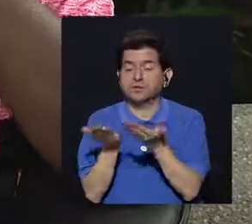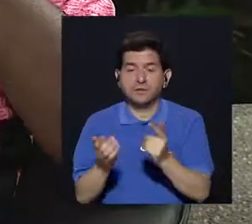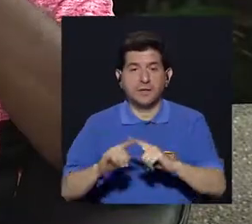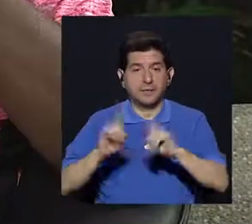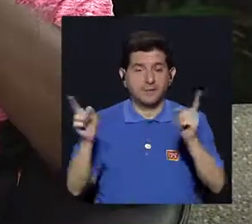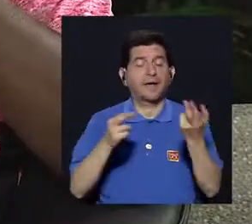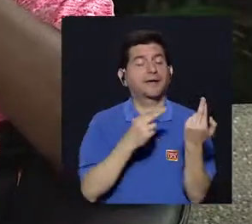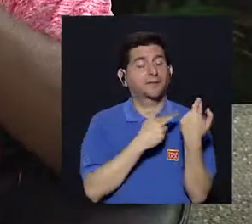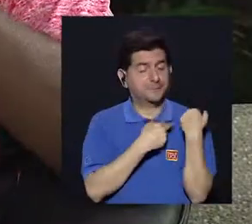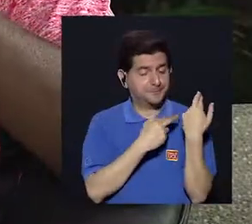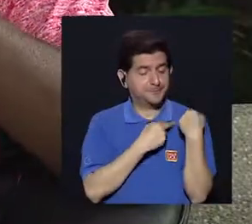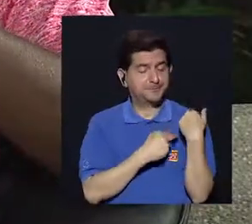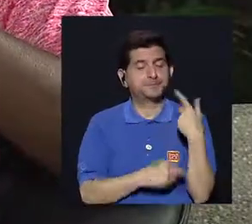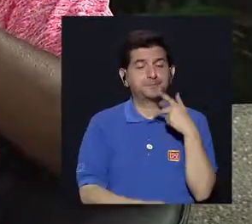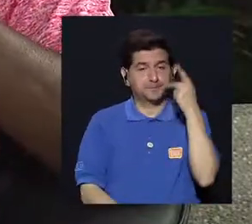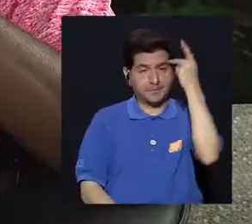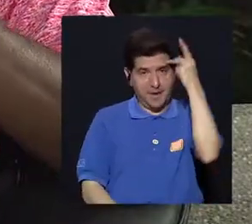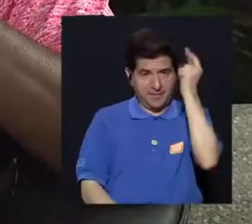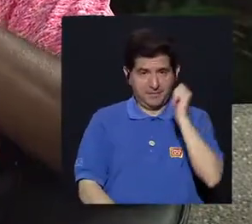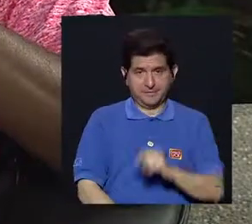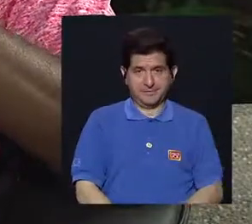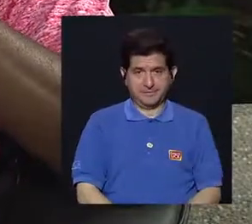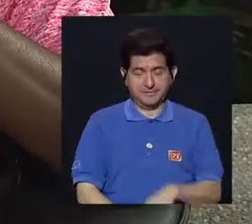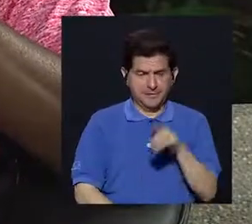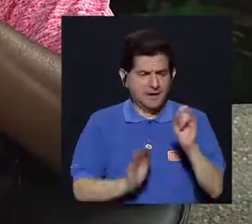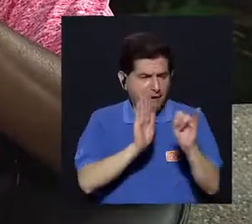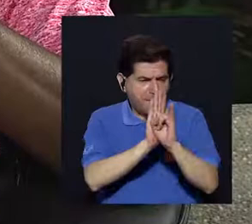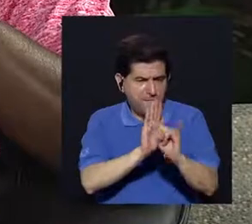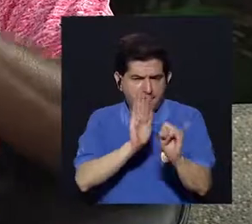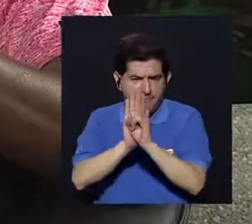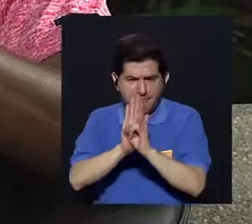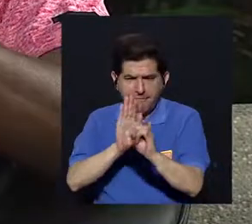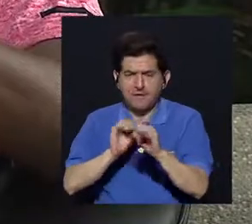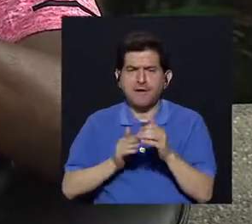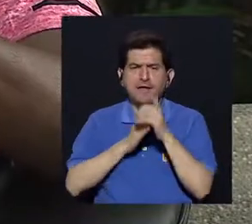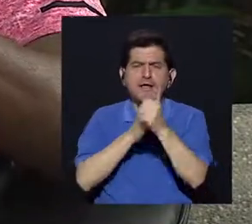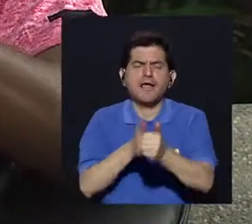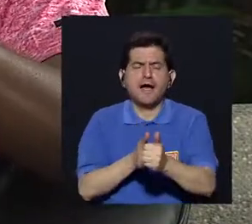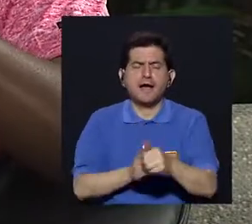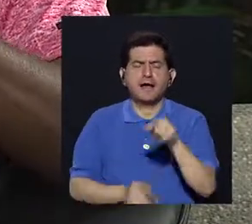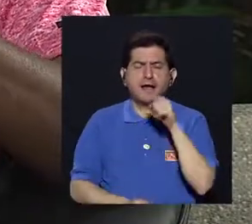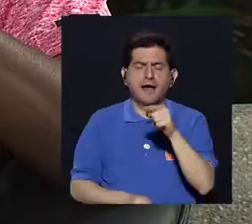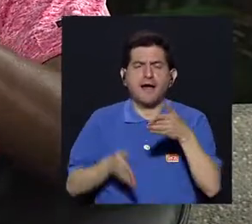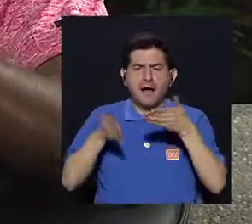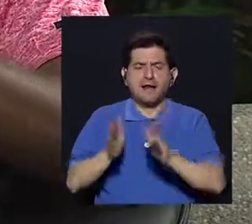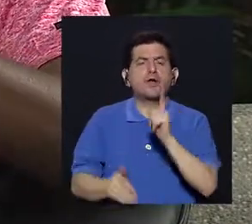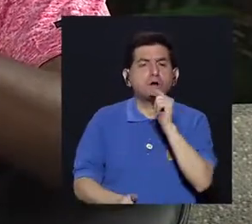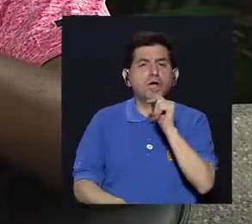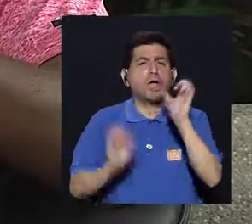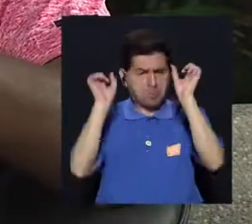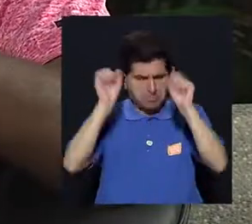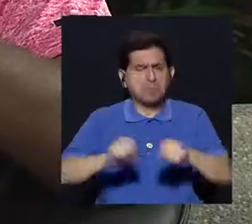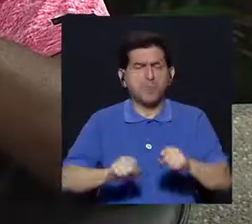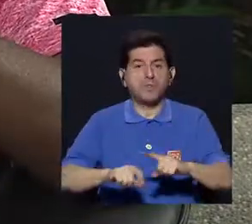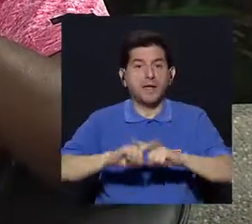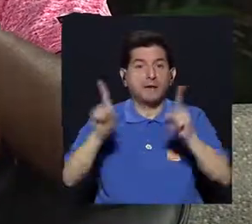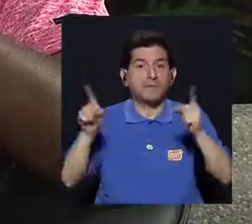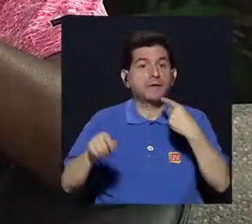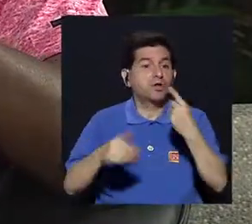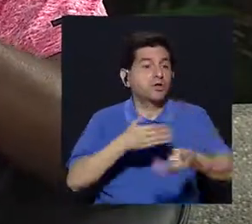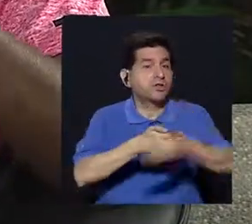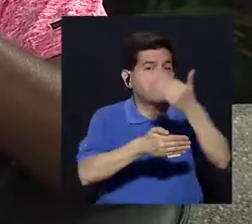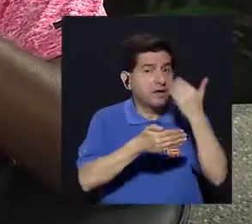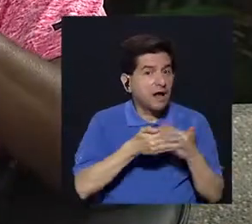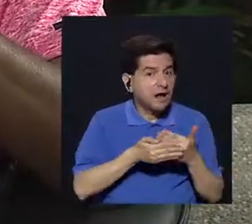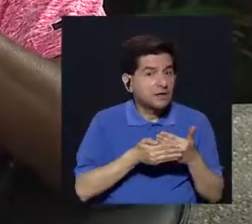queda en la responsabilidad del papá buscar, identificar quién le va a guiar bien a su hijo. Y sí se puede, pero como le